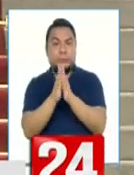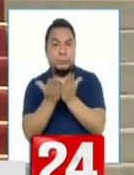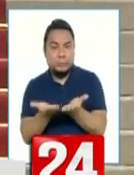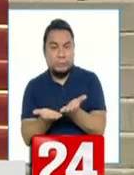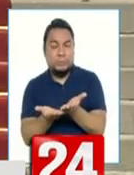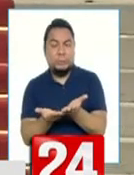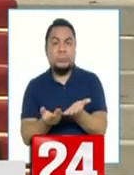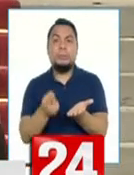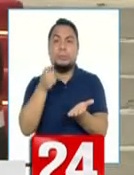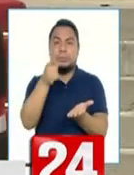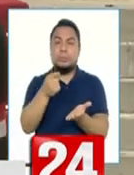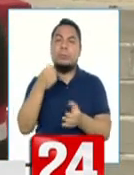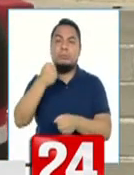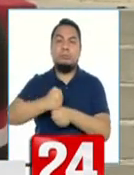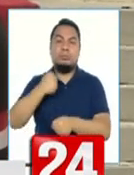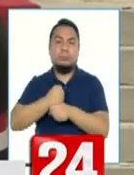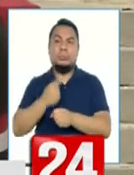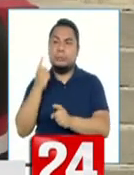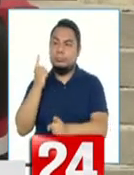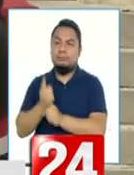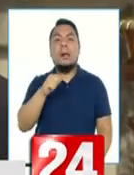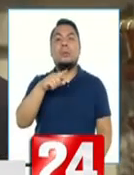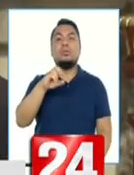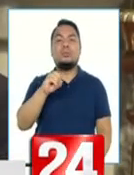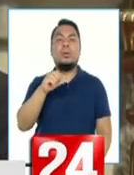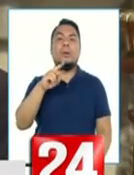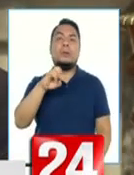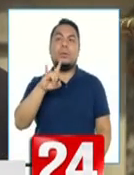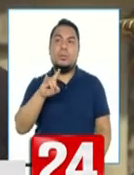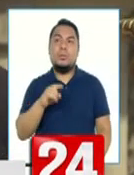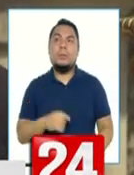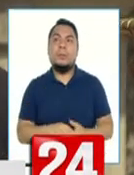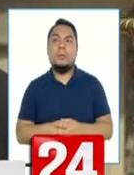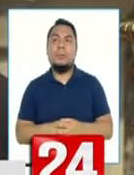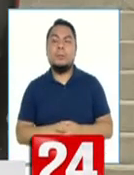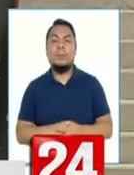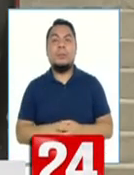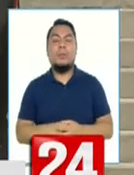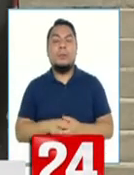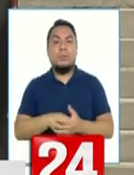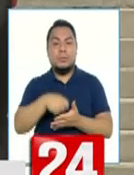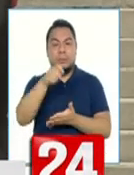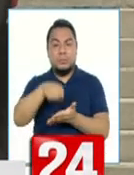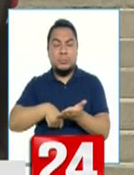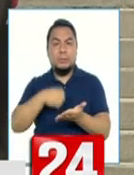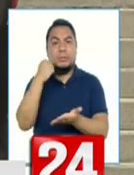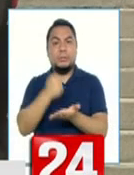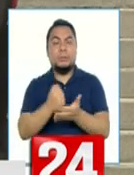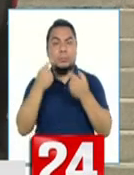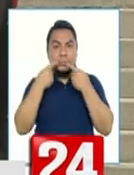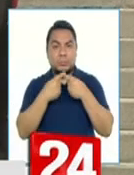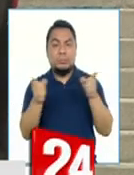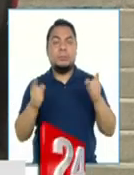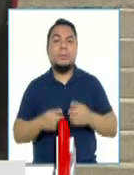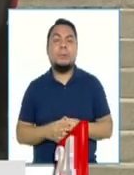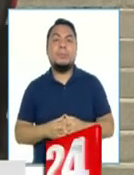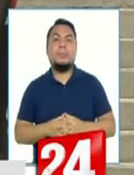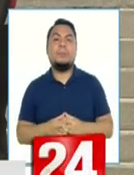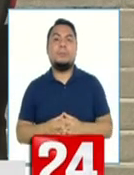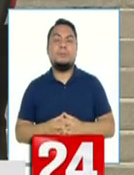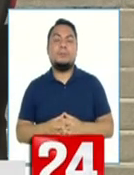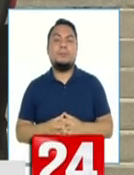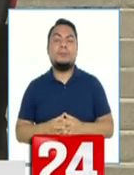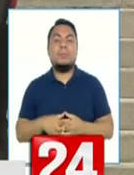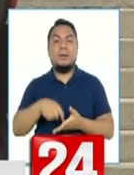Balki, nuevo ministro de Transportes y Comunicaciones, quien también fuera ministro de Transportes del primer gobierno de Alan García, juramentó